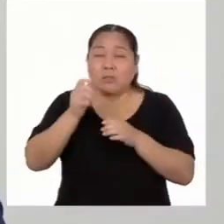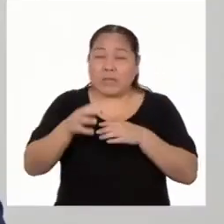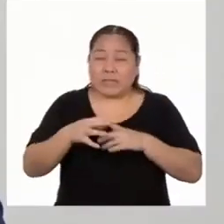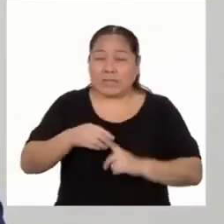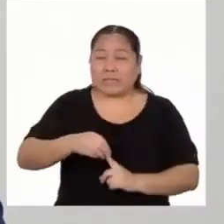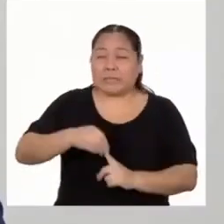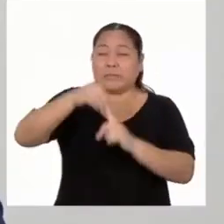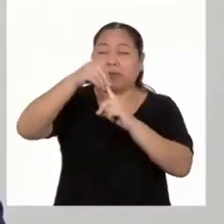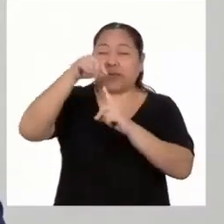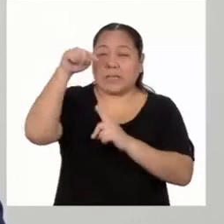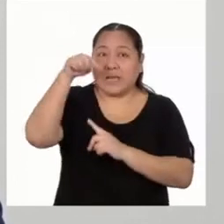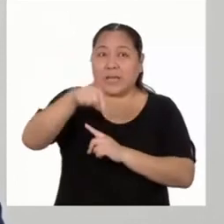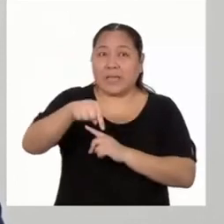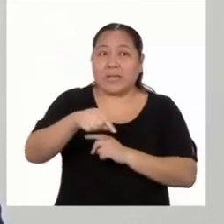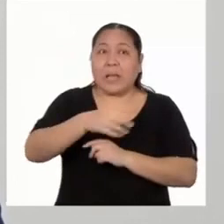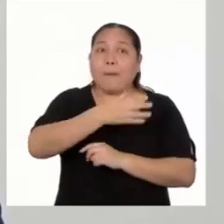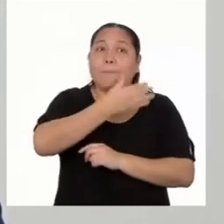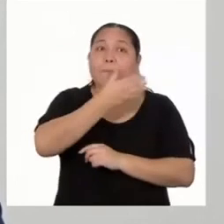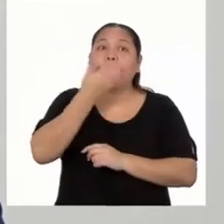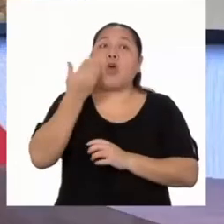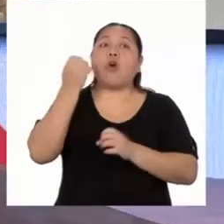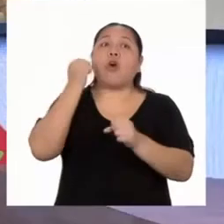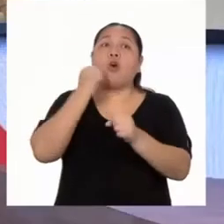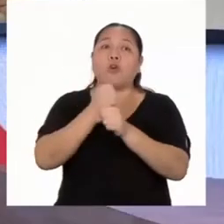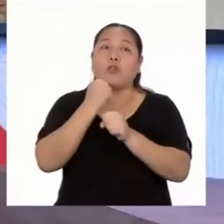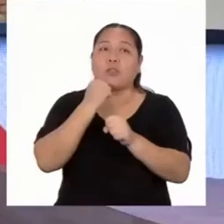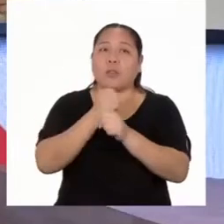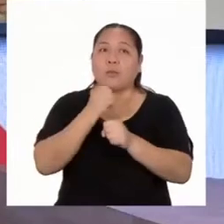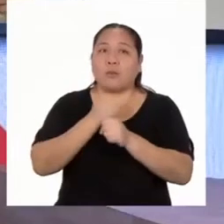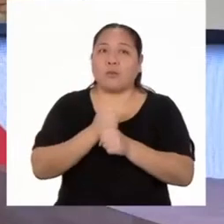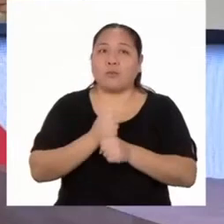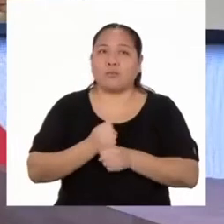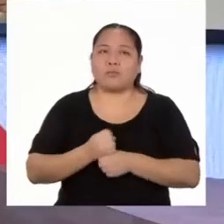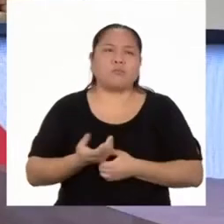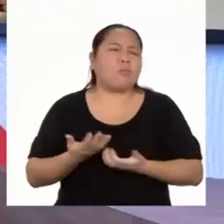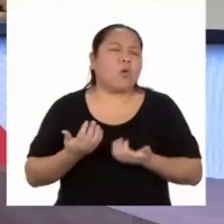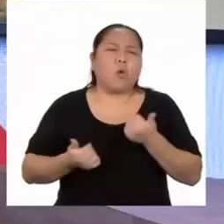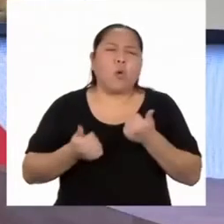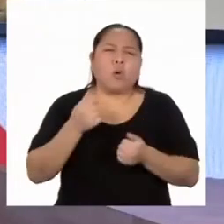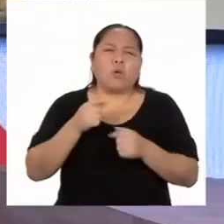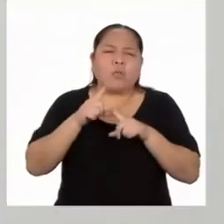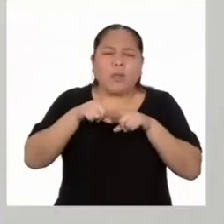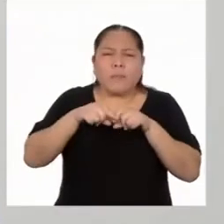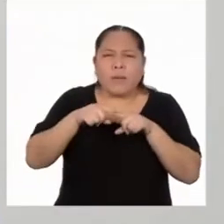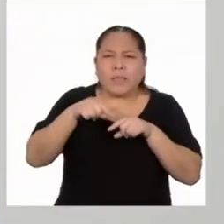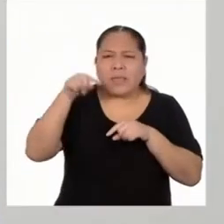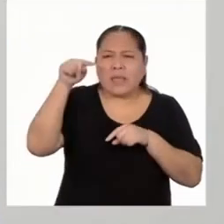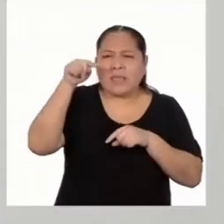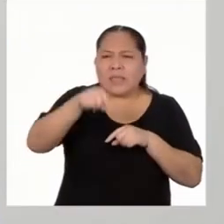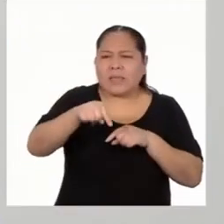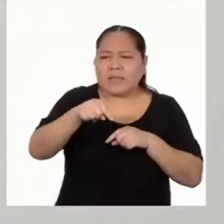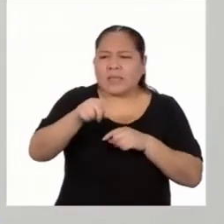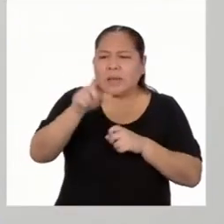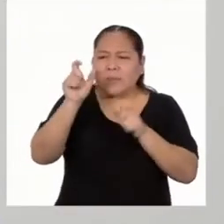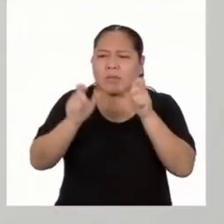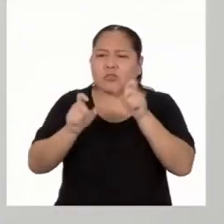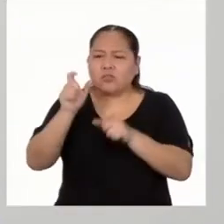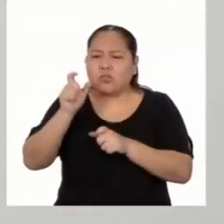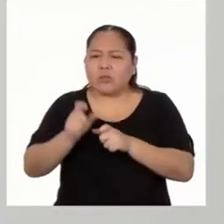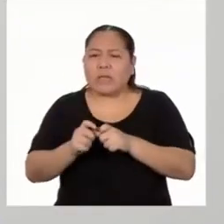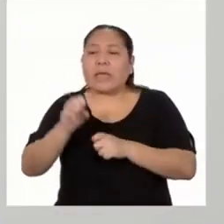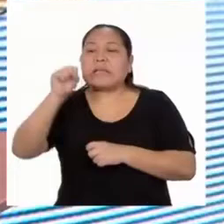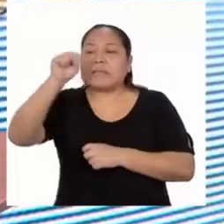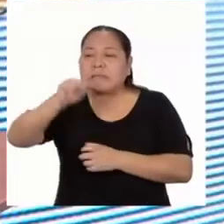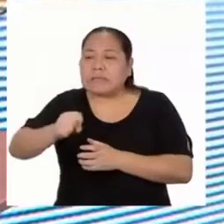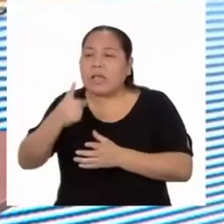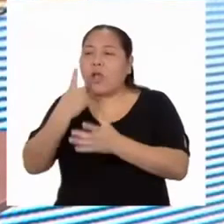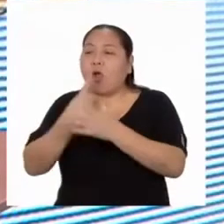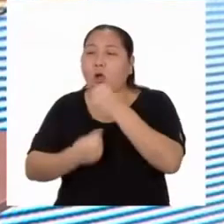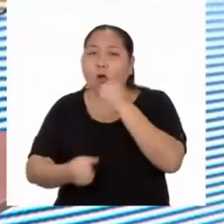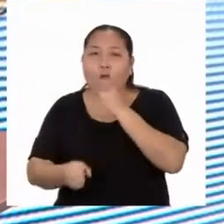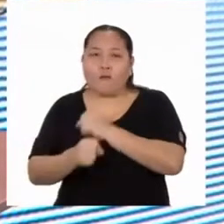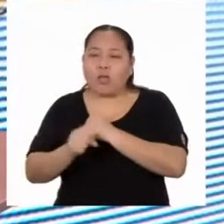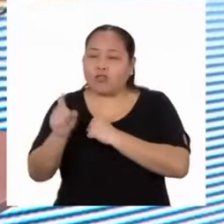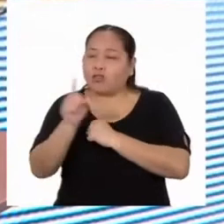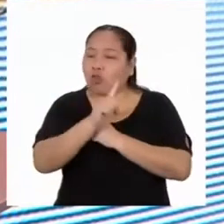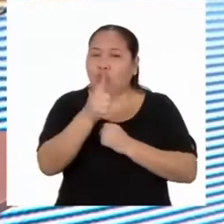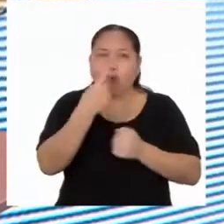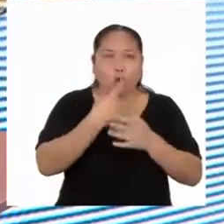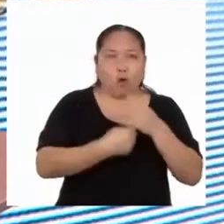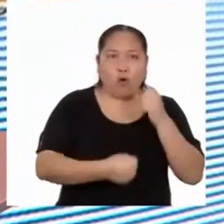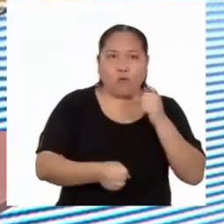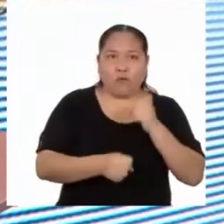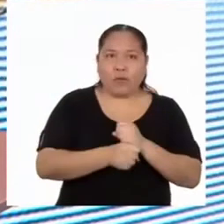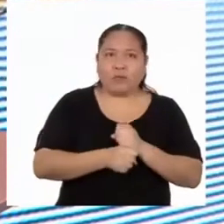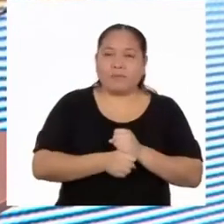se puede hacer un mejor trabajo. ¿De qué depende que una fuente sea confiable o no? Depende